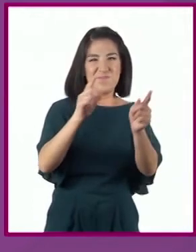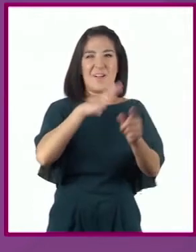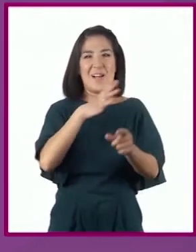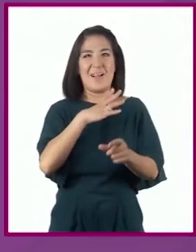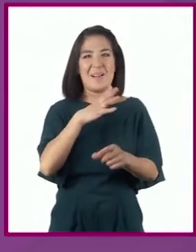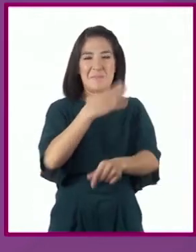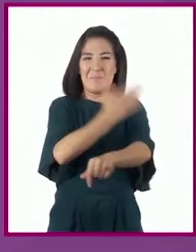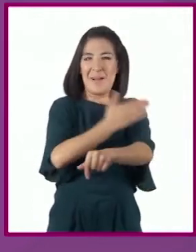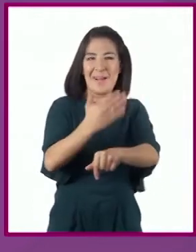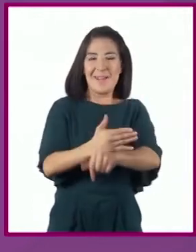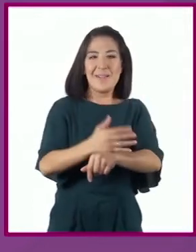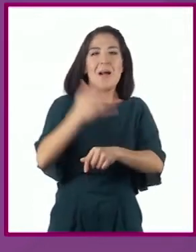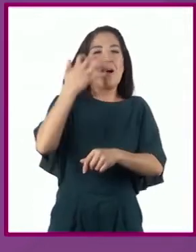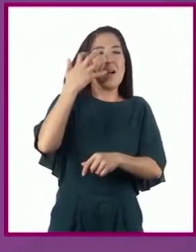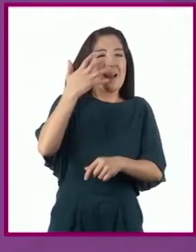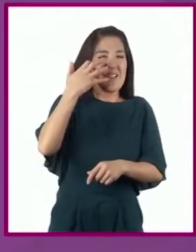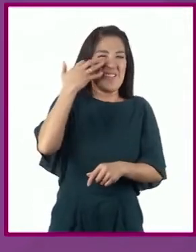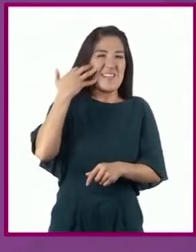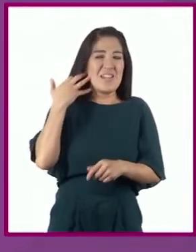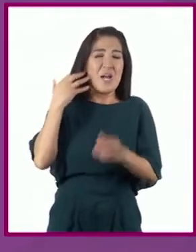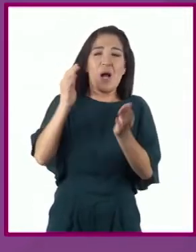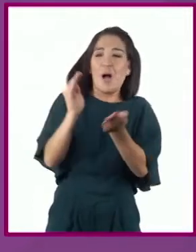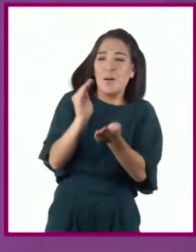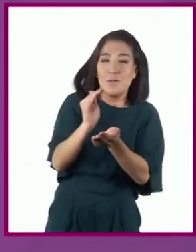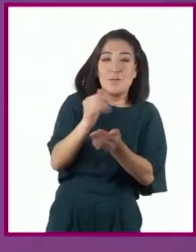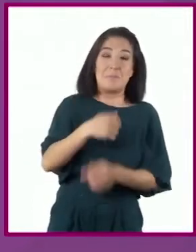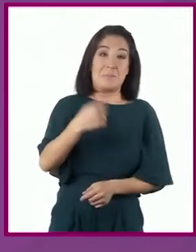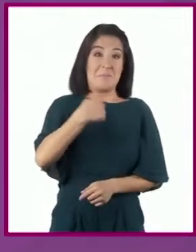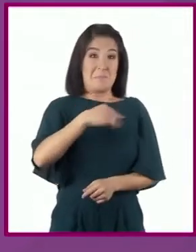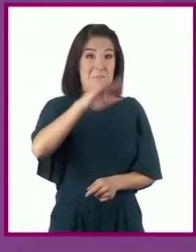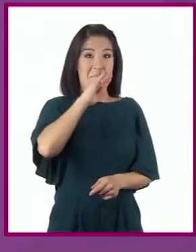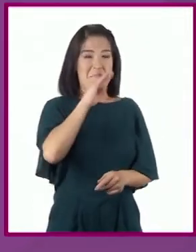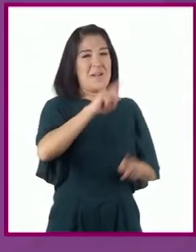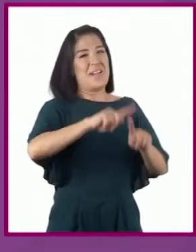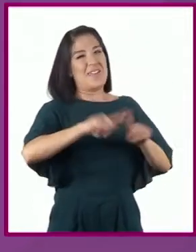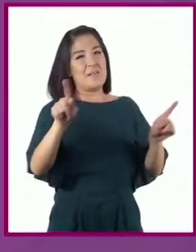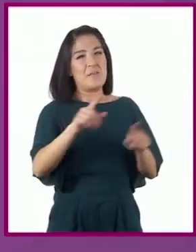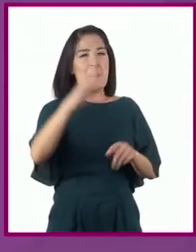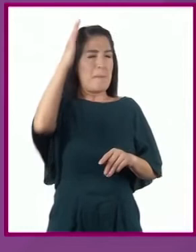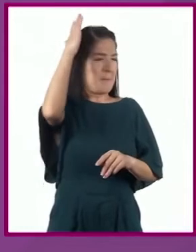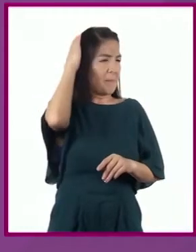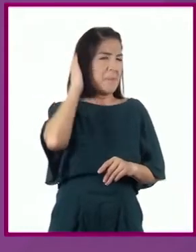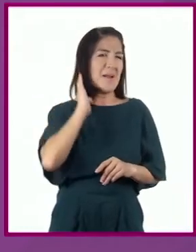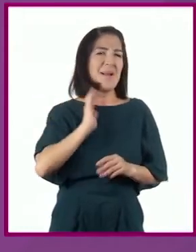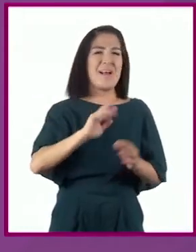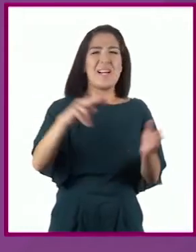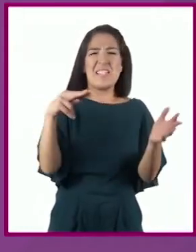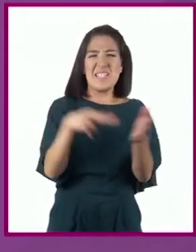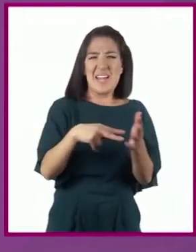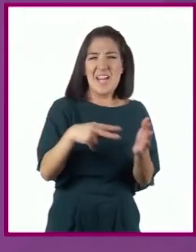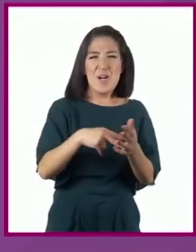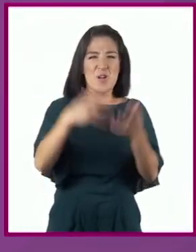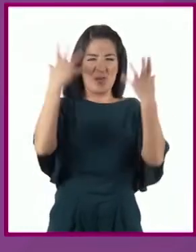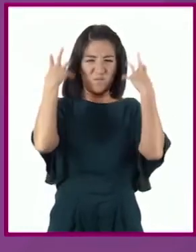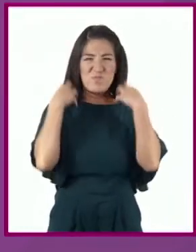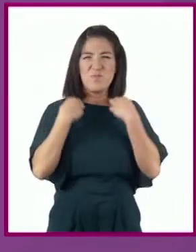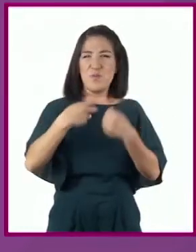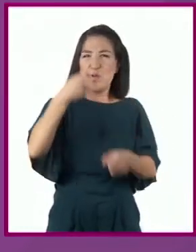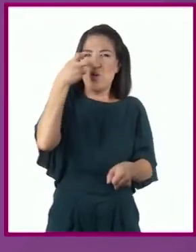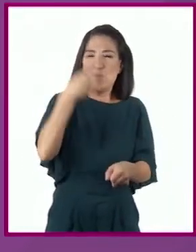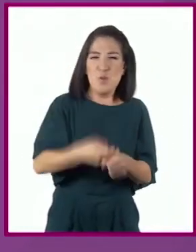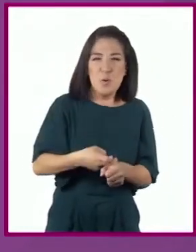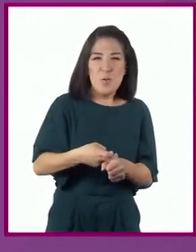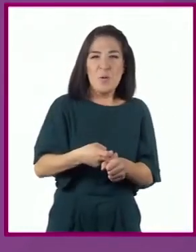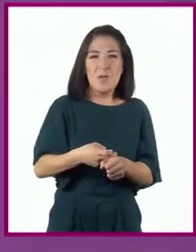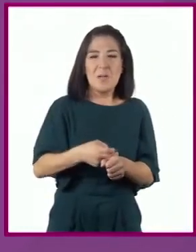diminuto. Mi madre es diferente. Sobre su pelo, tan negro, tan espeso, tan crespo,